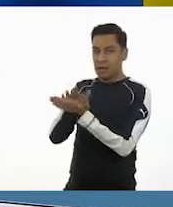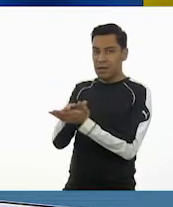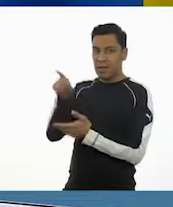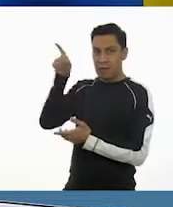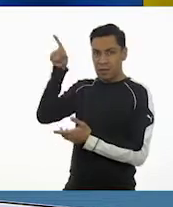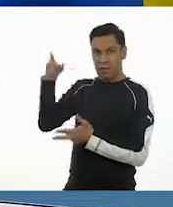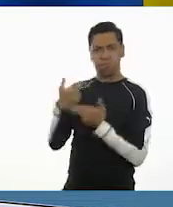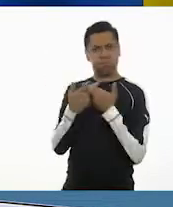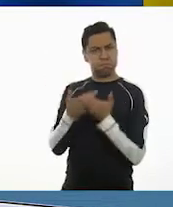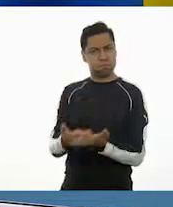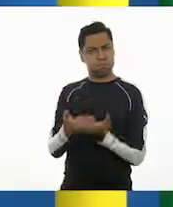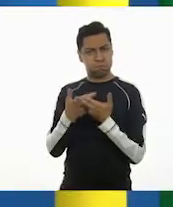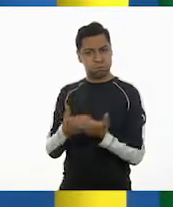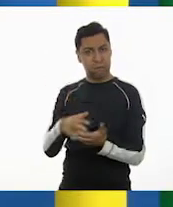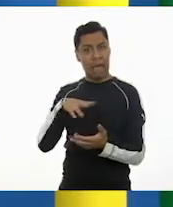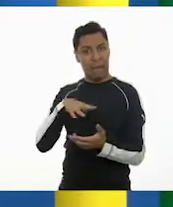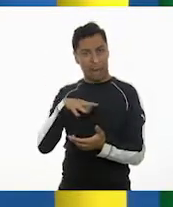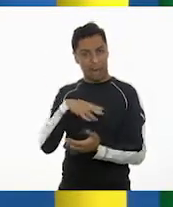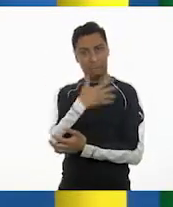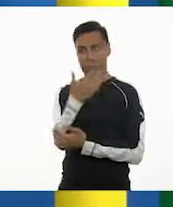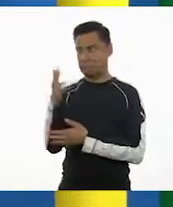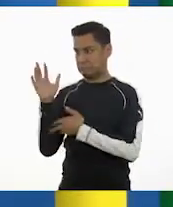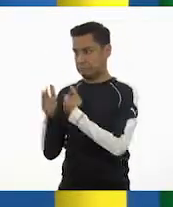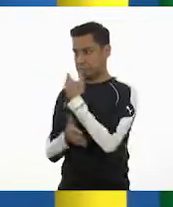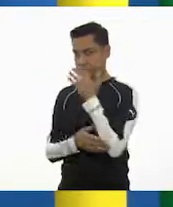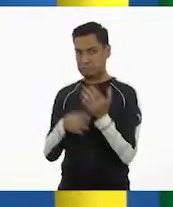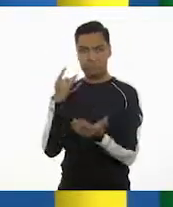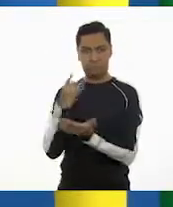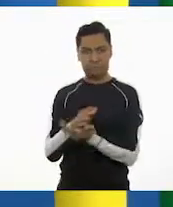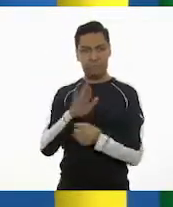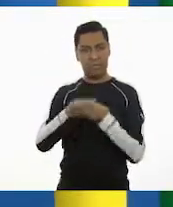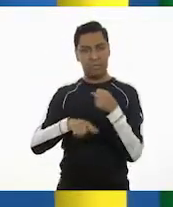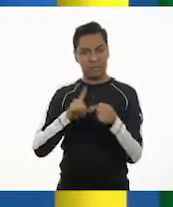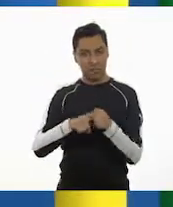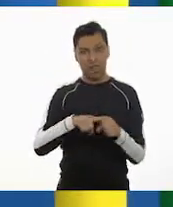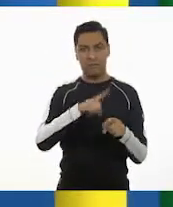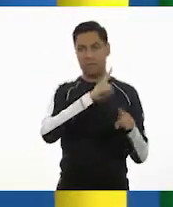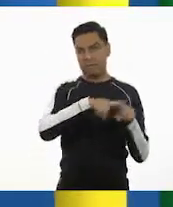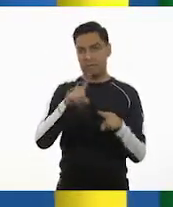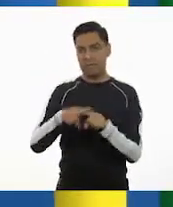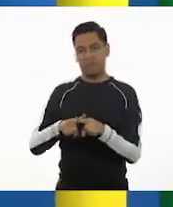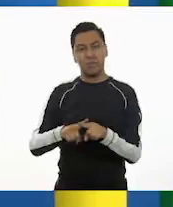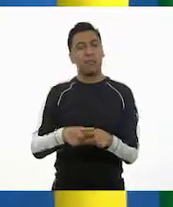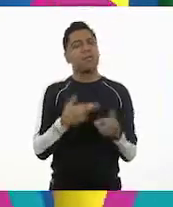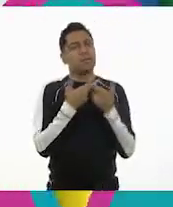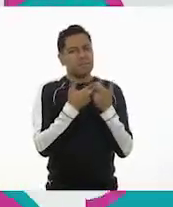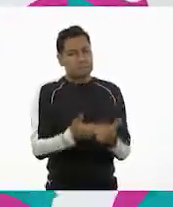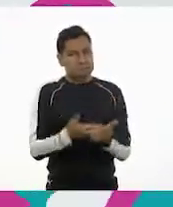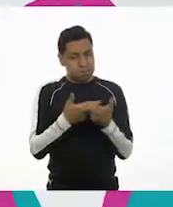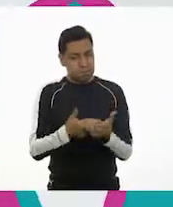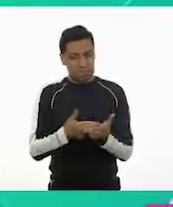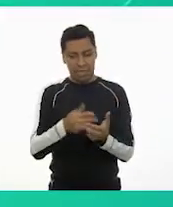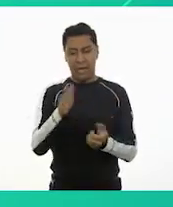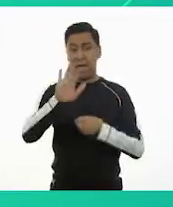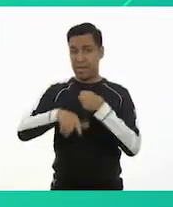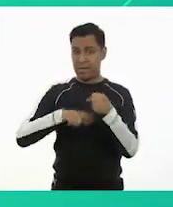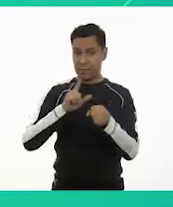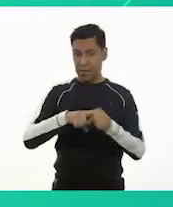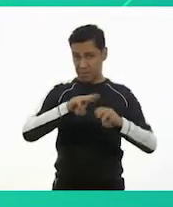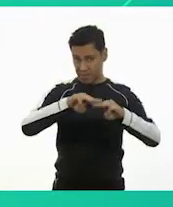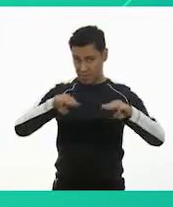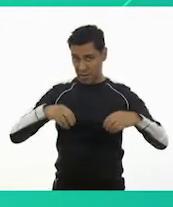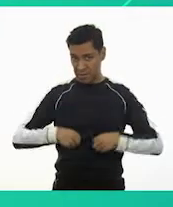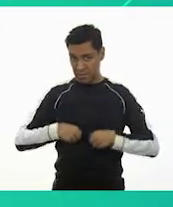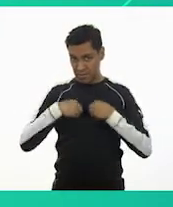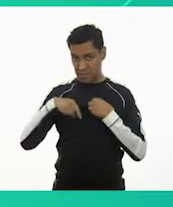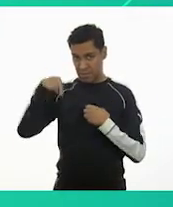riqueza de especies. Es totalmente cierto. Y ya que mencionamos la riqueza de especies marinas, déjame